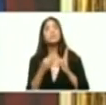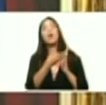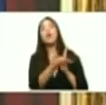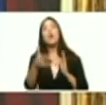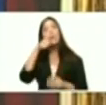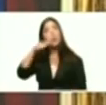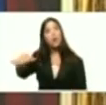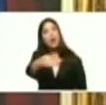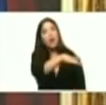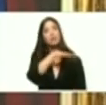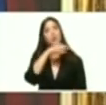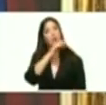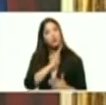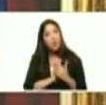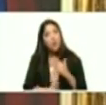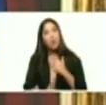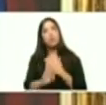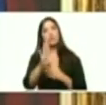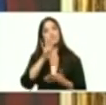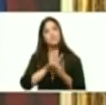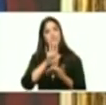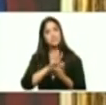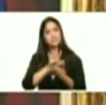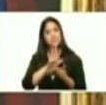pueblo, noble, honrado,